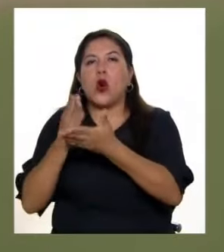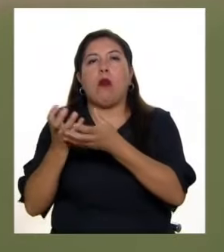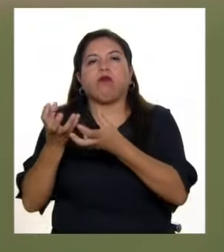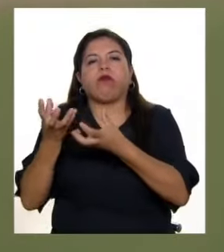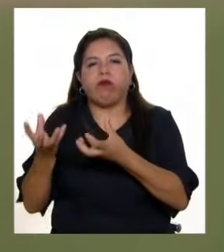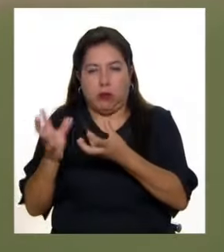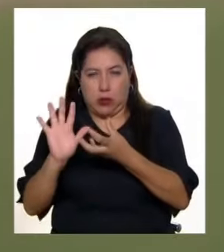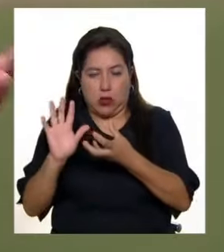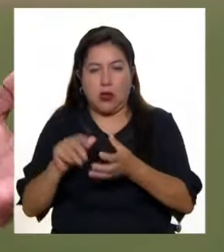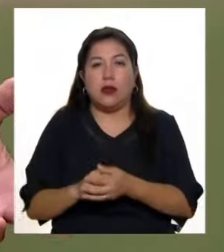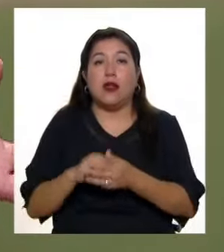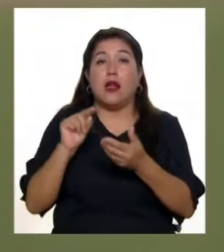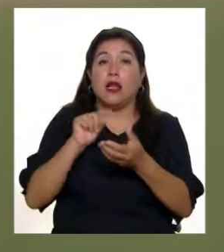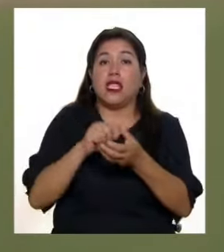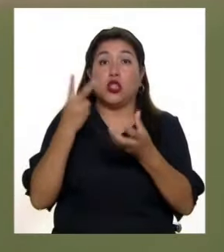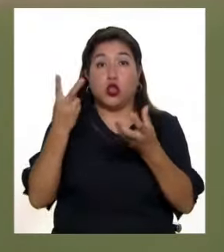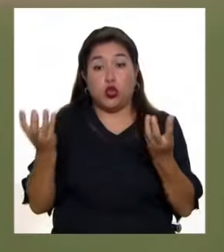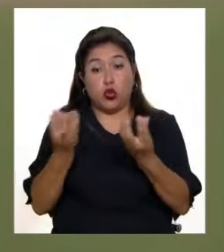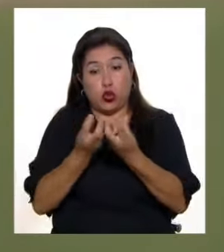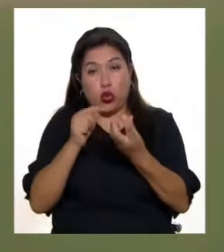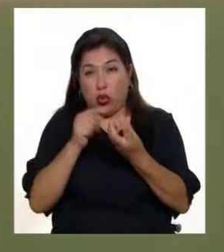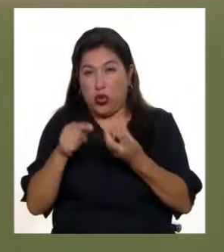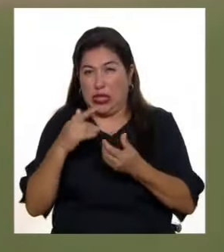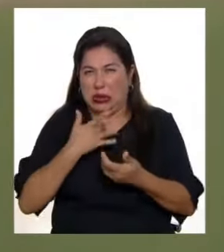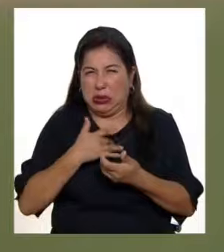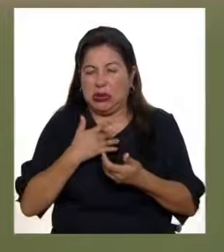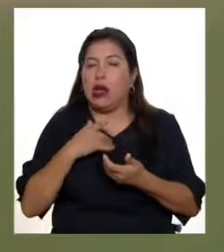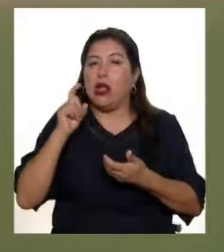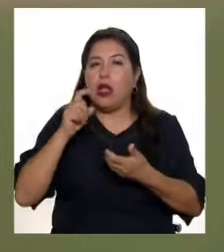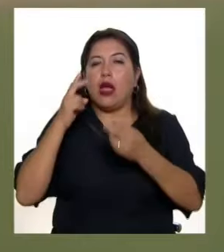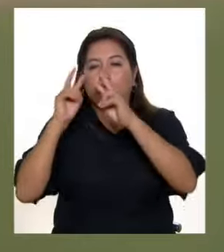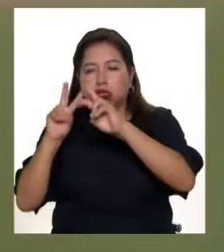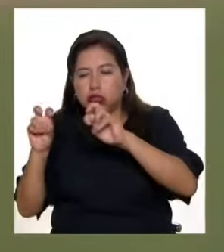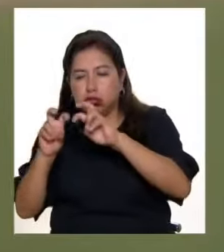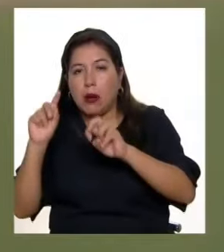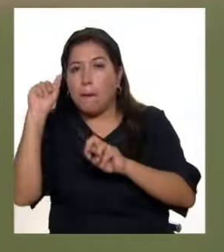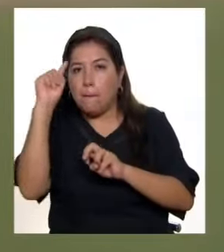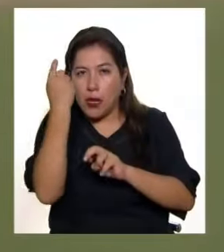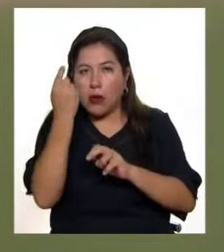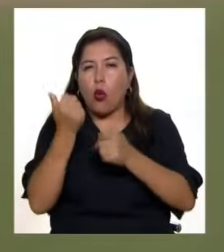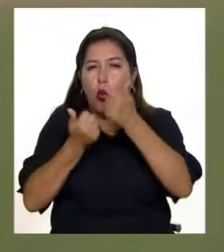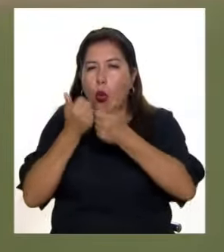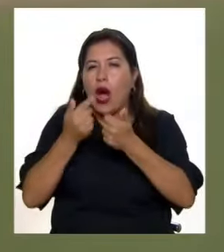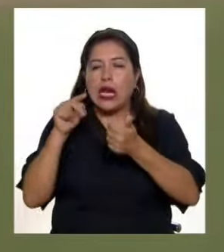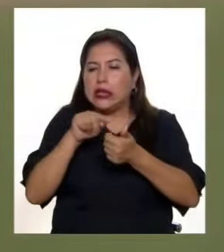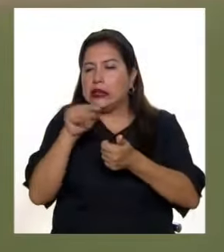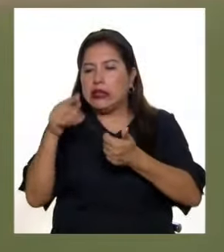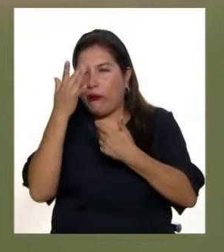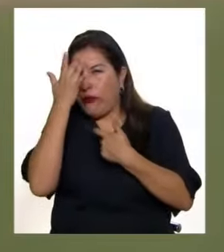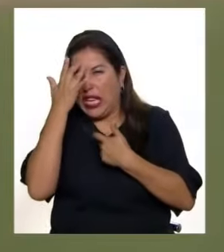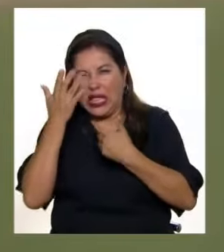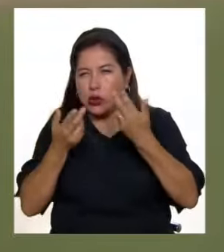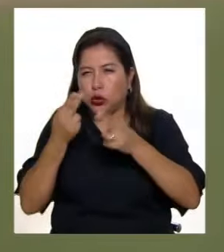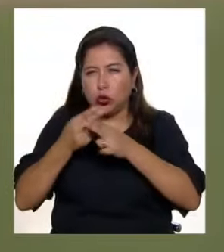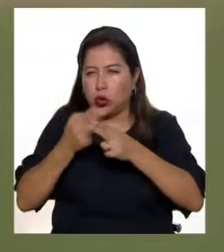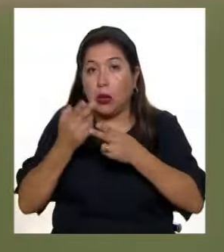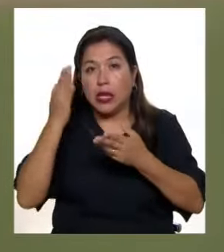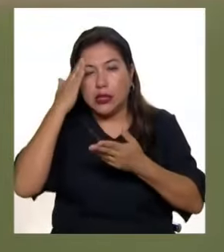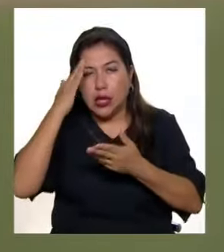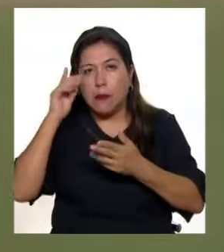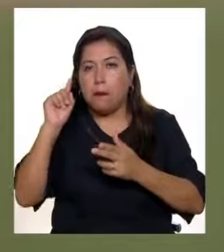el diagnóstico hacia una prostatitis. Como bien dice el doctor Tejada, tenemos que hacer un diagnóstico preciso de la prostatitis. Habitualmente lo que nosotros tomamos